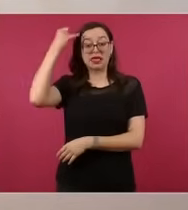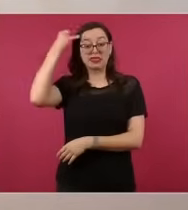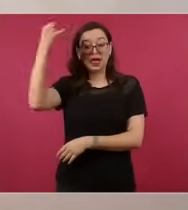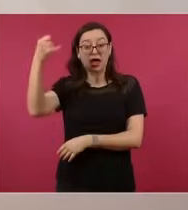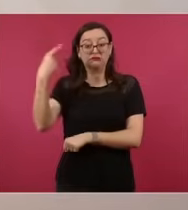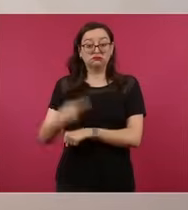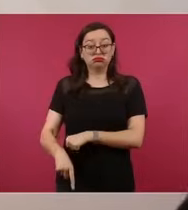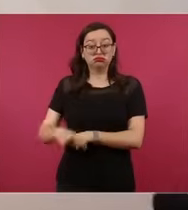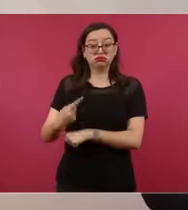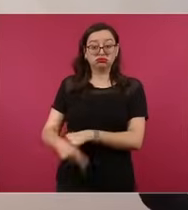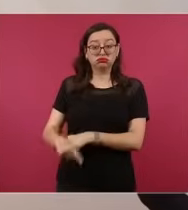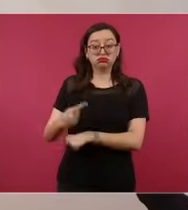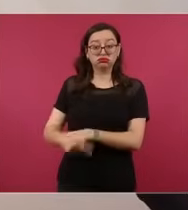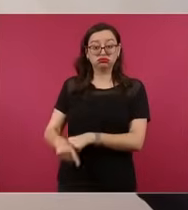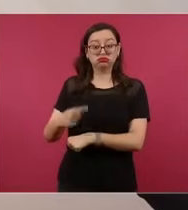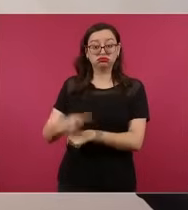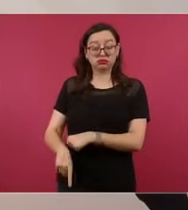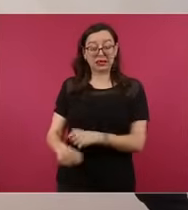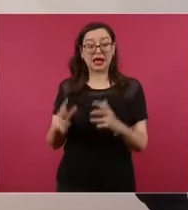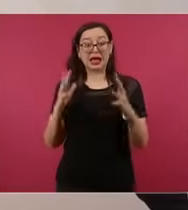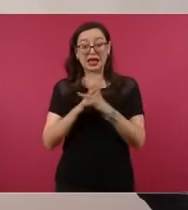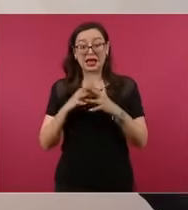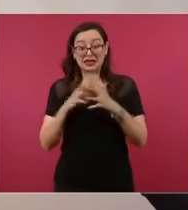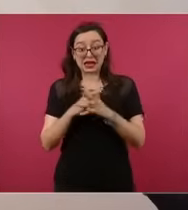cambiar eso.